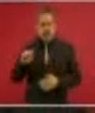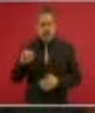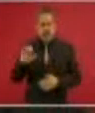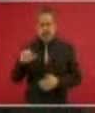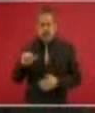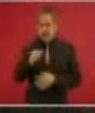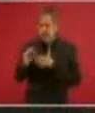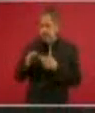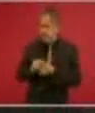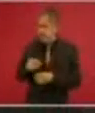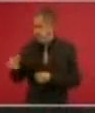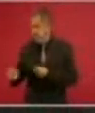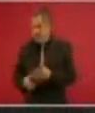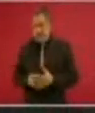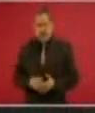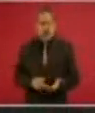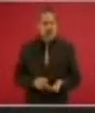No se trata de